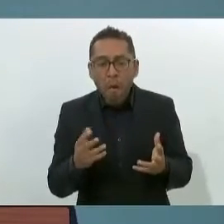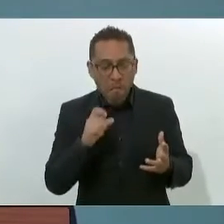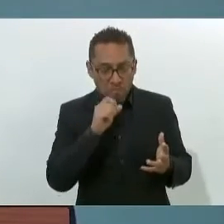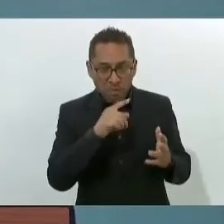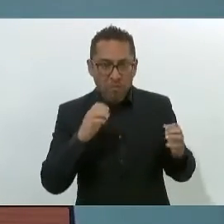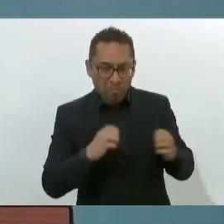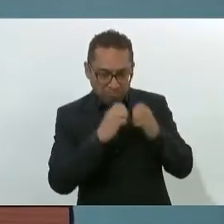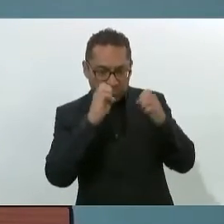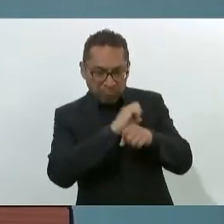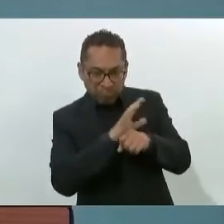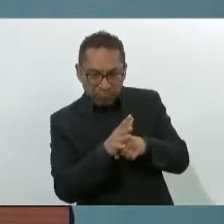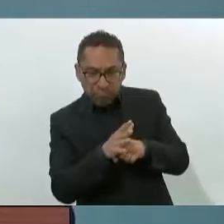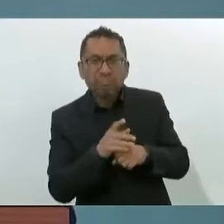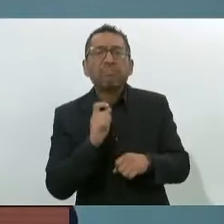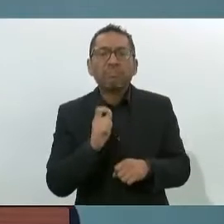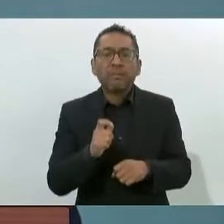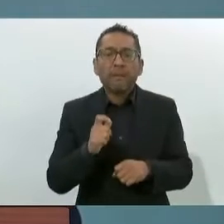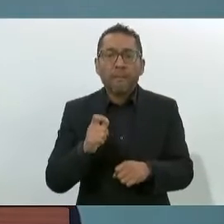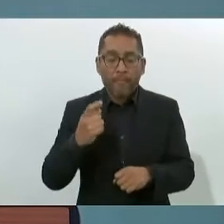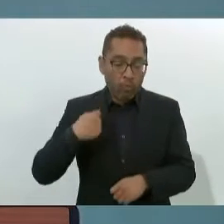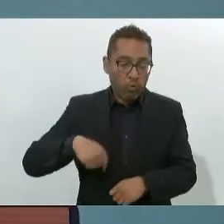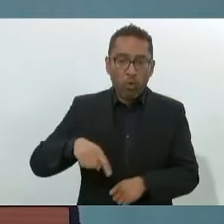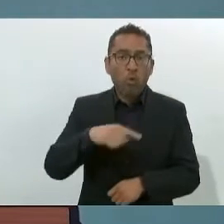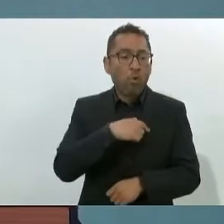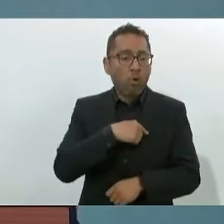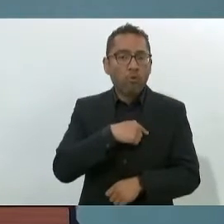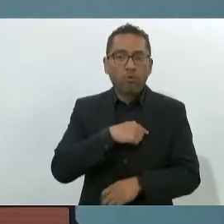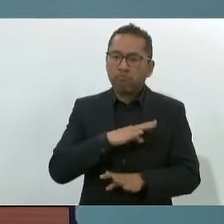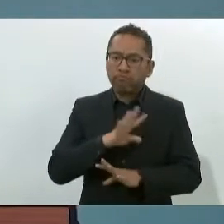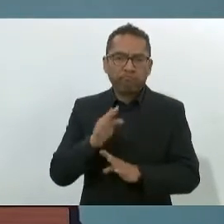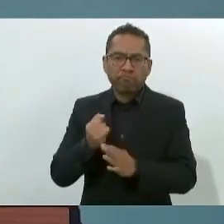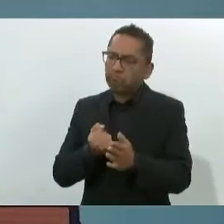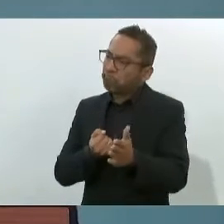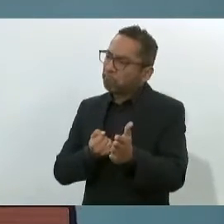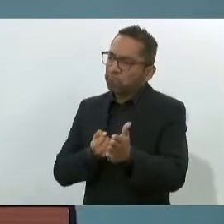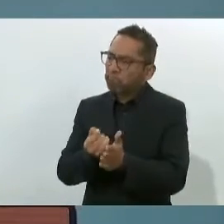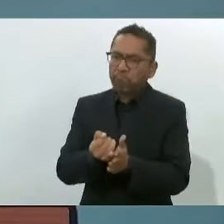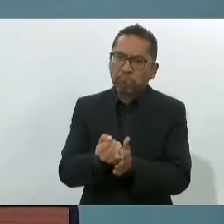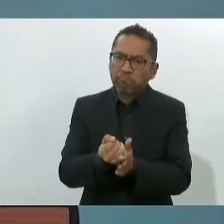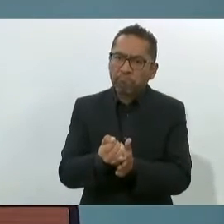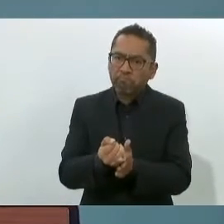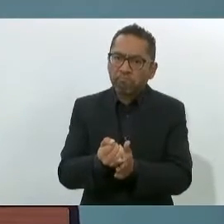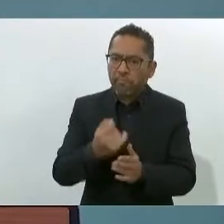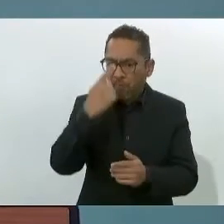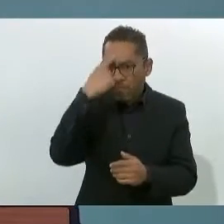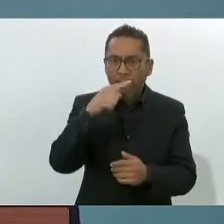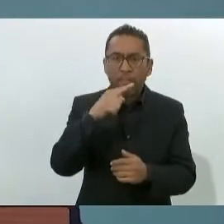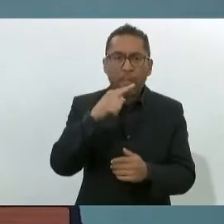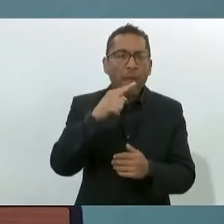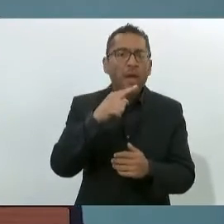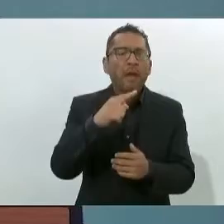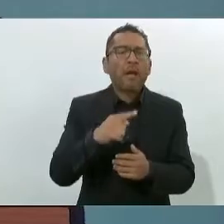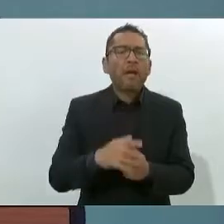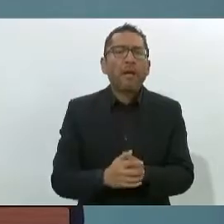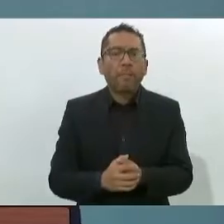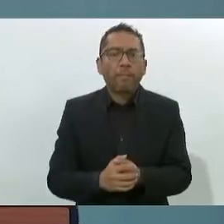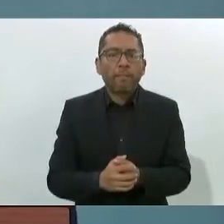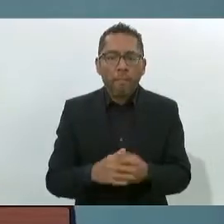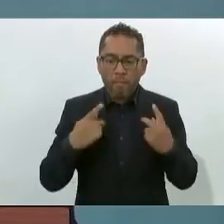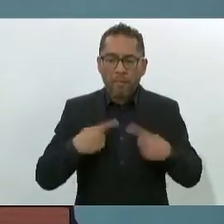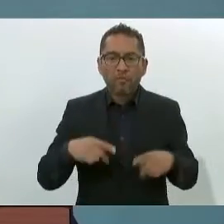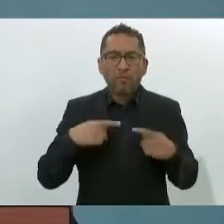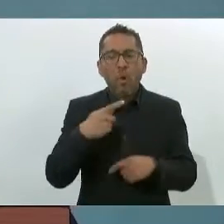pandemia, fue la decisión que tomamos de apoyar a los de